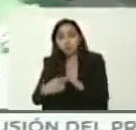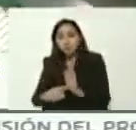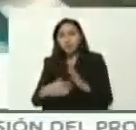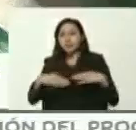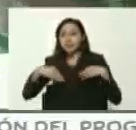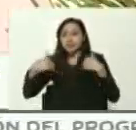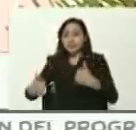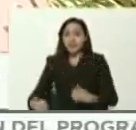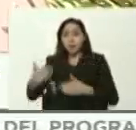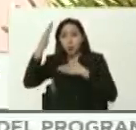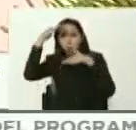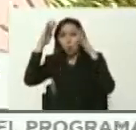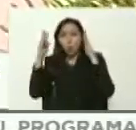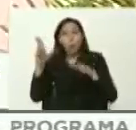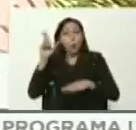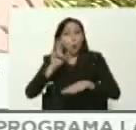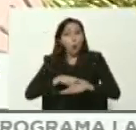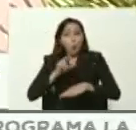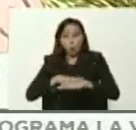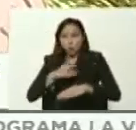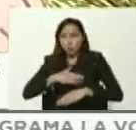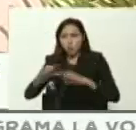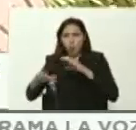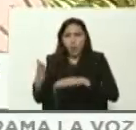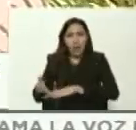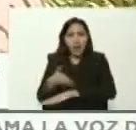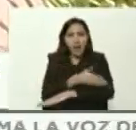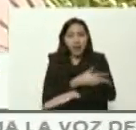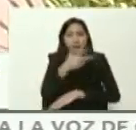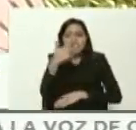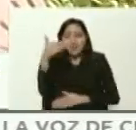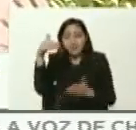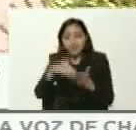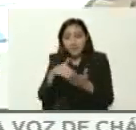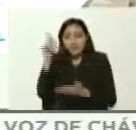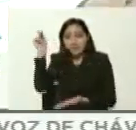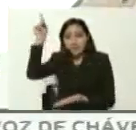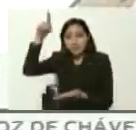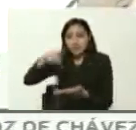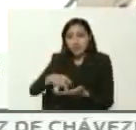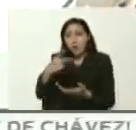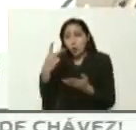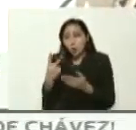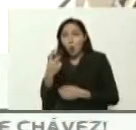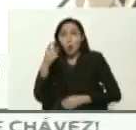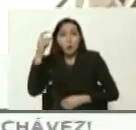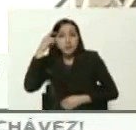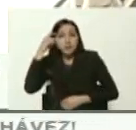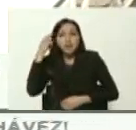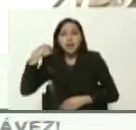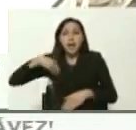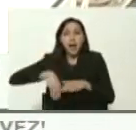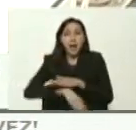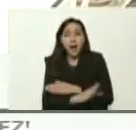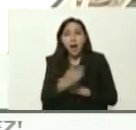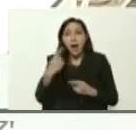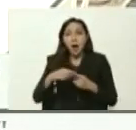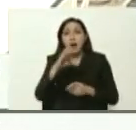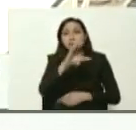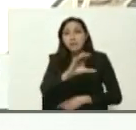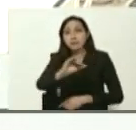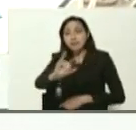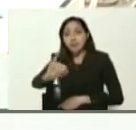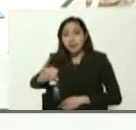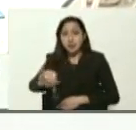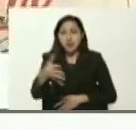salud. El doctor, estaba hablando con él, viene 3 veces a la semana y los otros 2 días se va al centro de salud